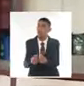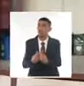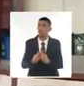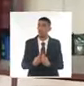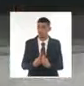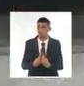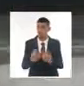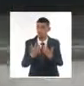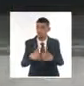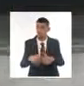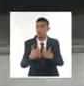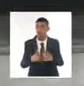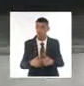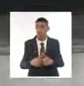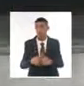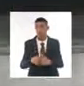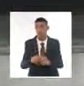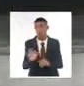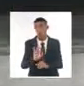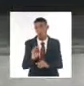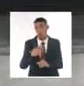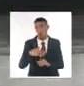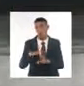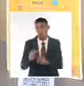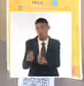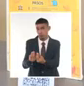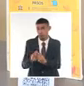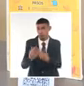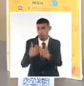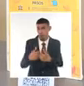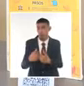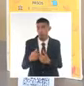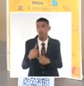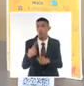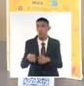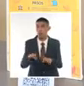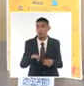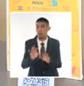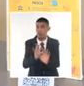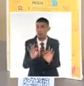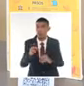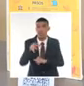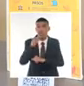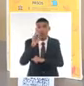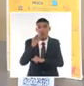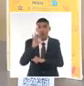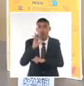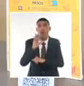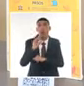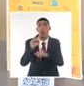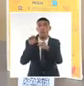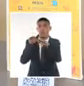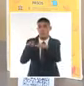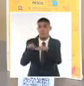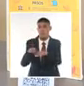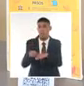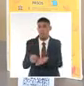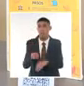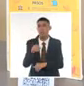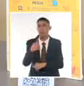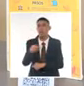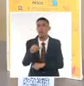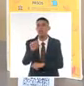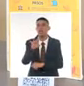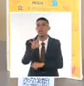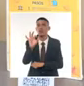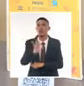en Zafra y algo parecido sucede con el café. El café hemos recibido en nuestros almacenes mayoristas entre el 10 y el 15% de la